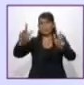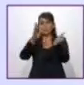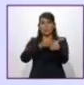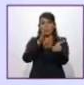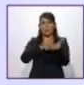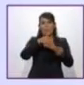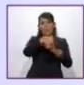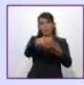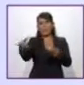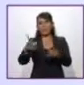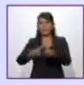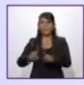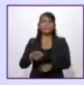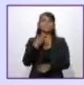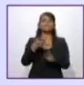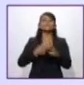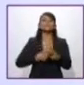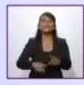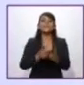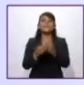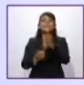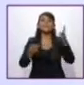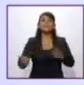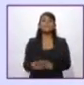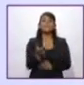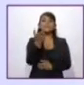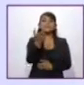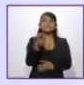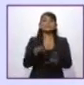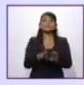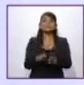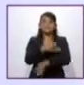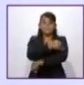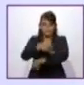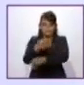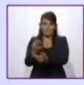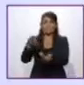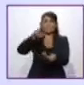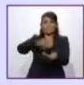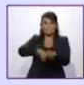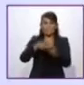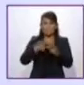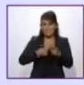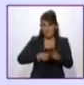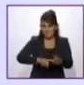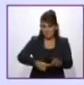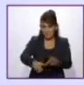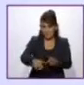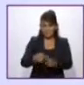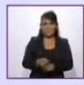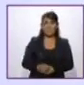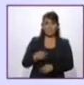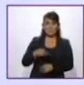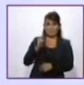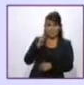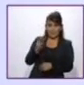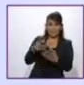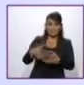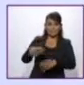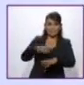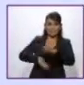ahí. El desarrollo económico se genera en las familias. Veamos cómo hablan de